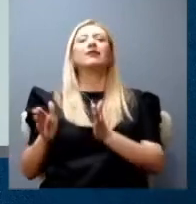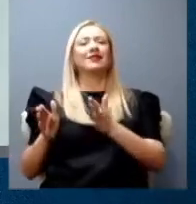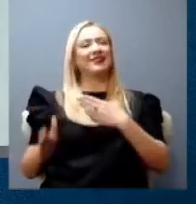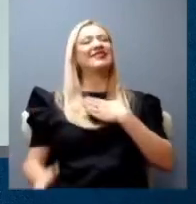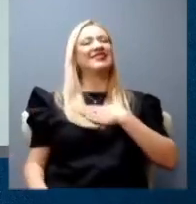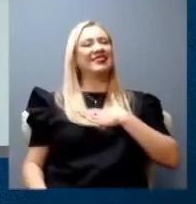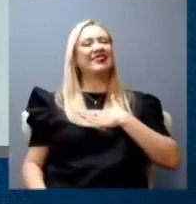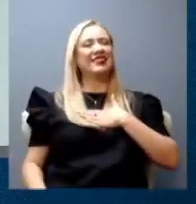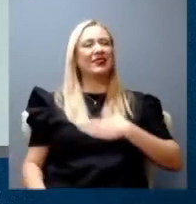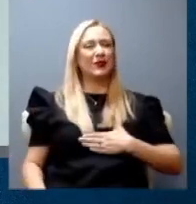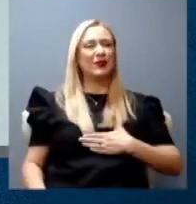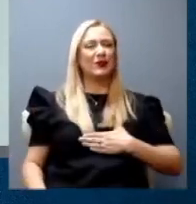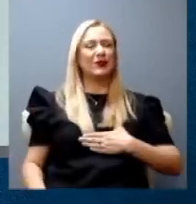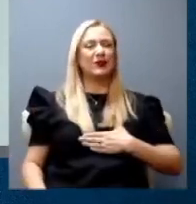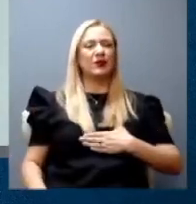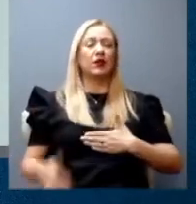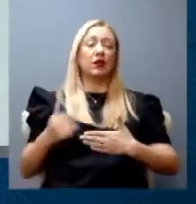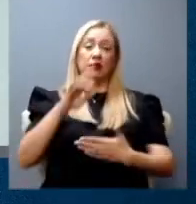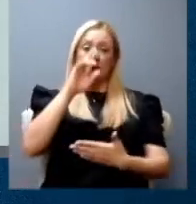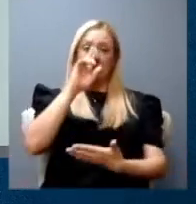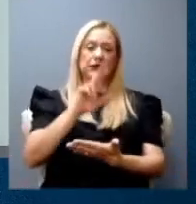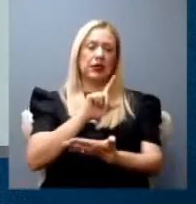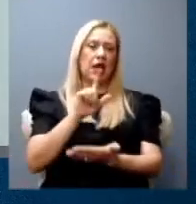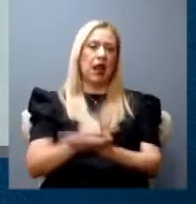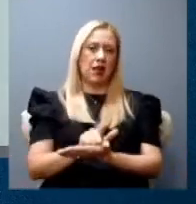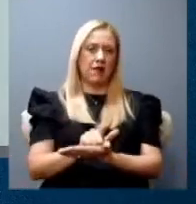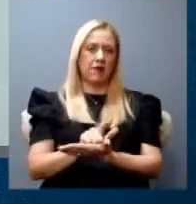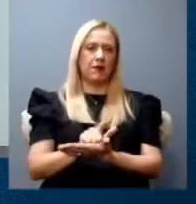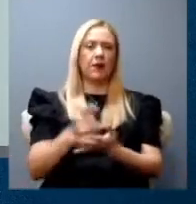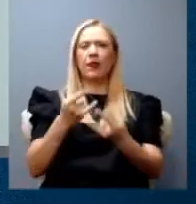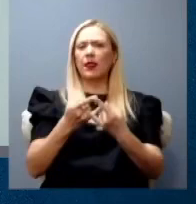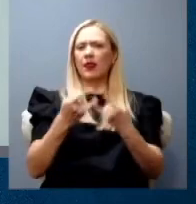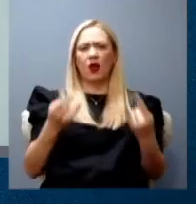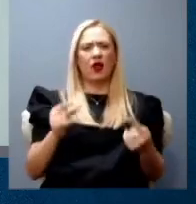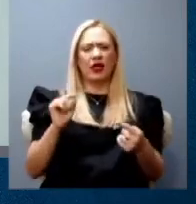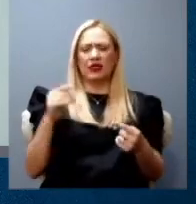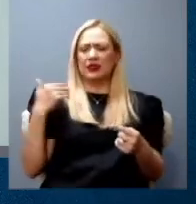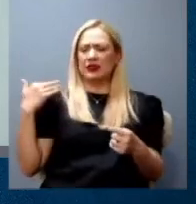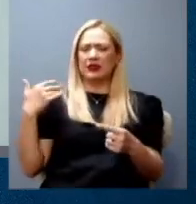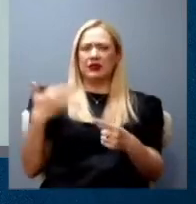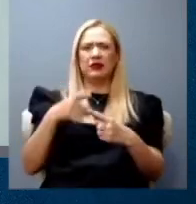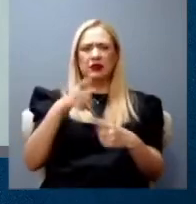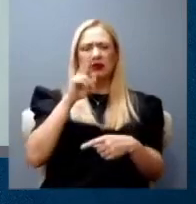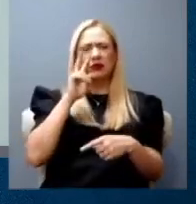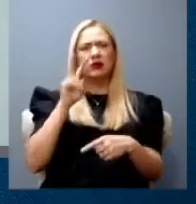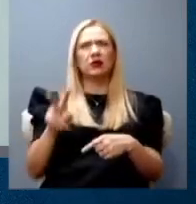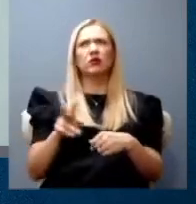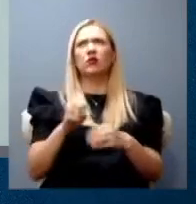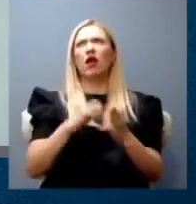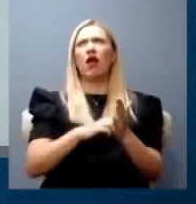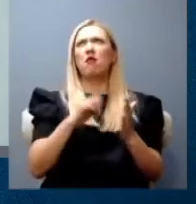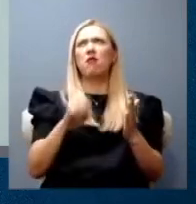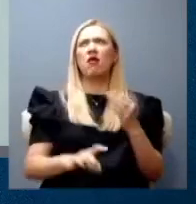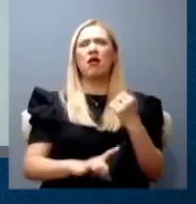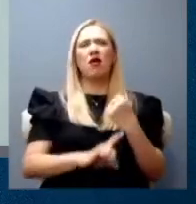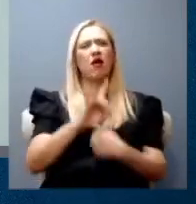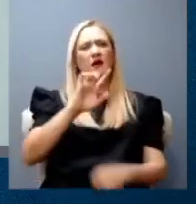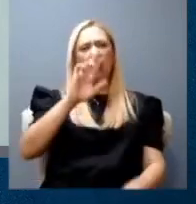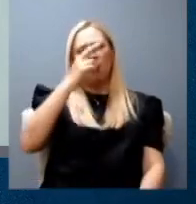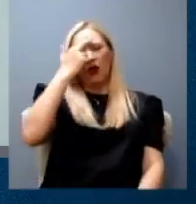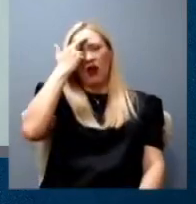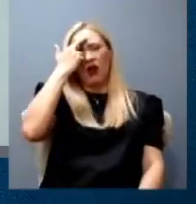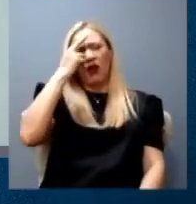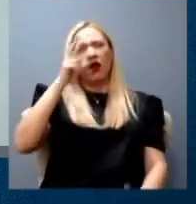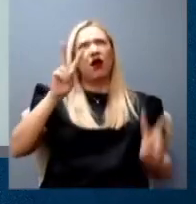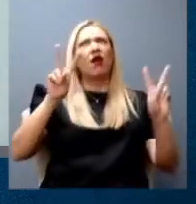que democracia, incluso Estado de Derecho. Digamos, en la historia reciente lo hemos podido visualizar más a partir, digamos, de